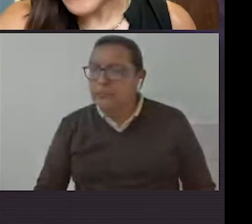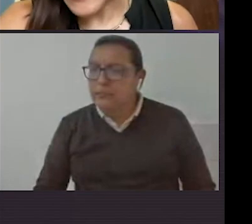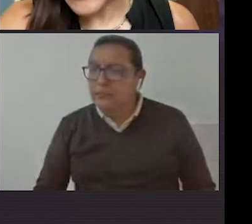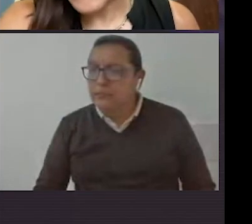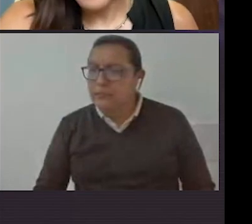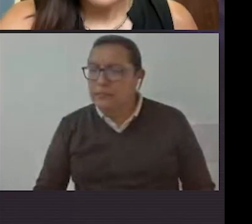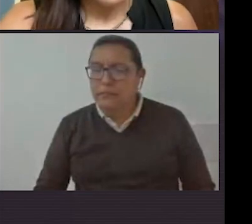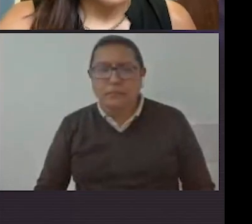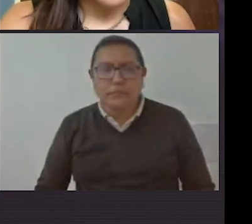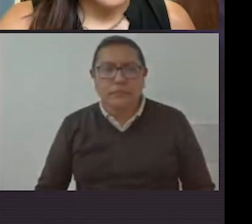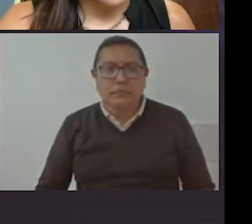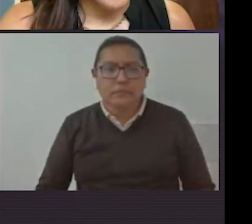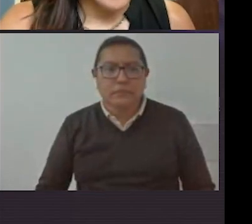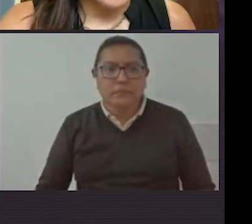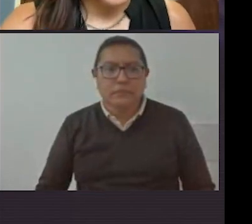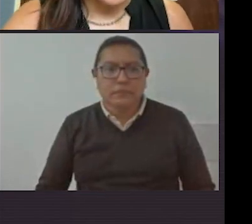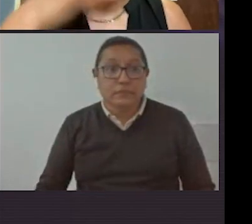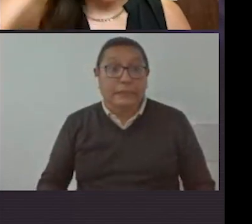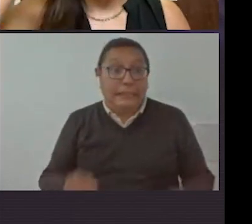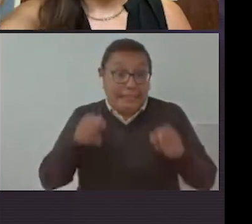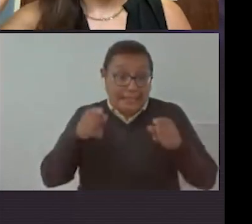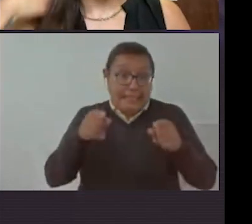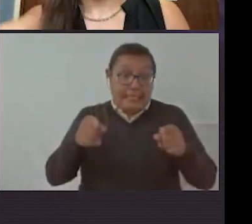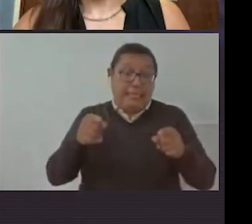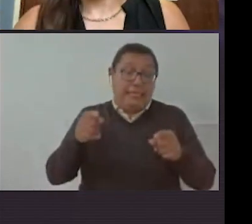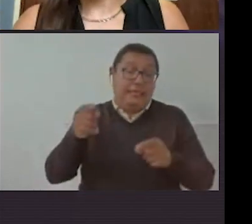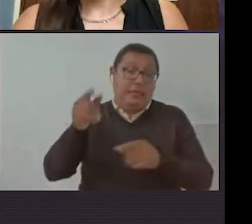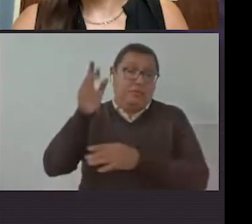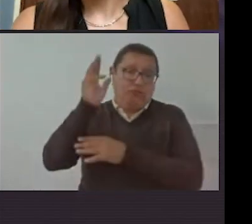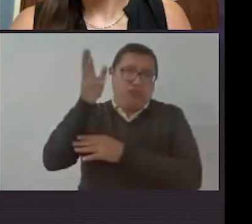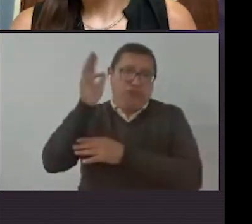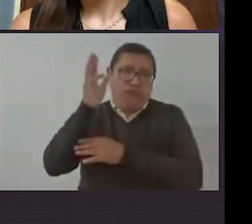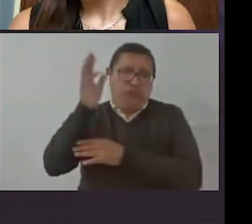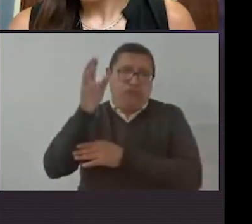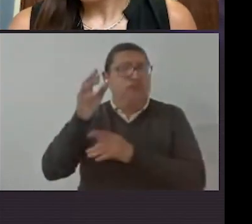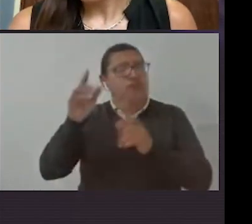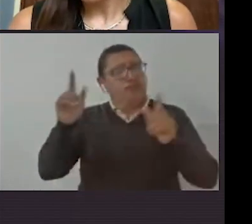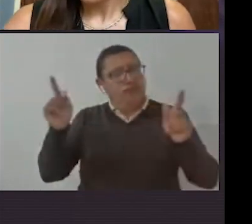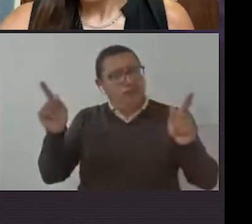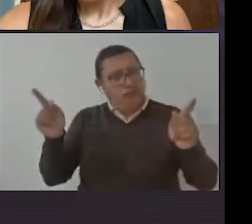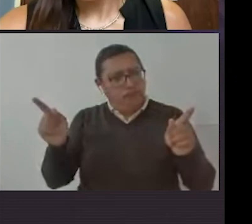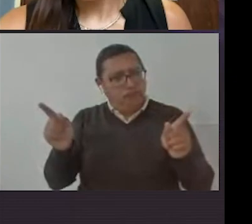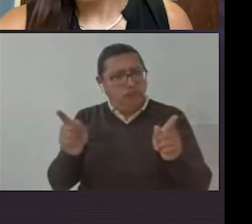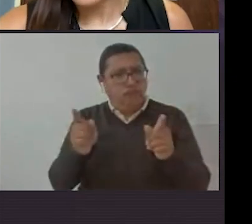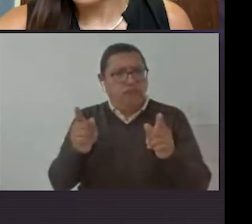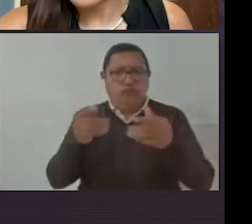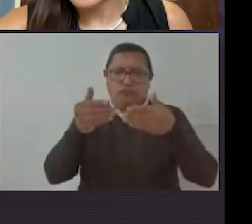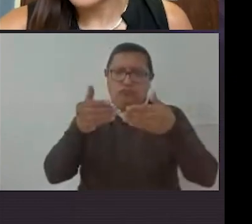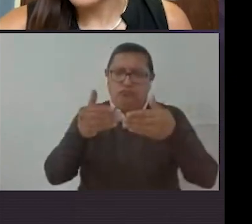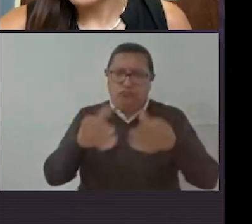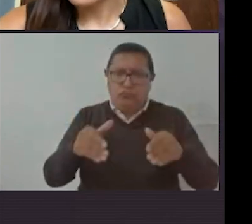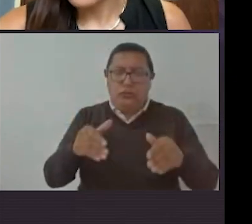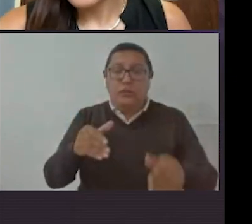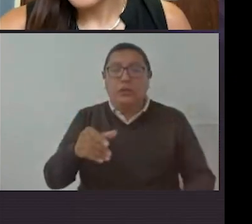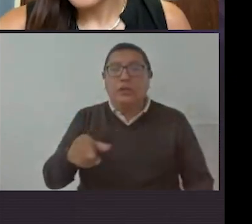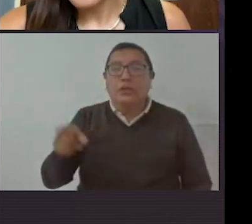Quisiera cerrar esta charla con todos ustedes, en que se